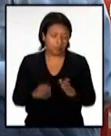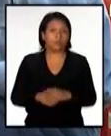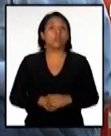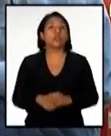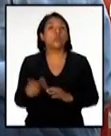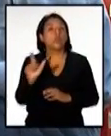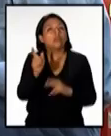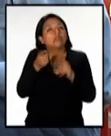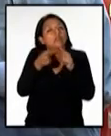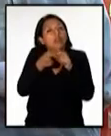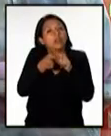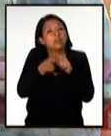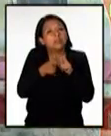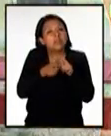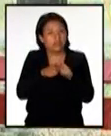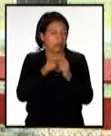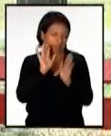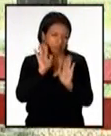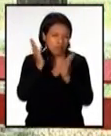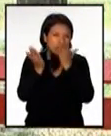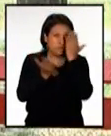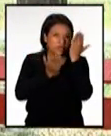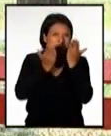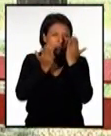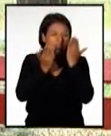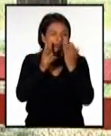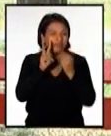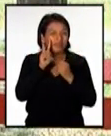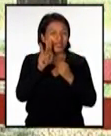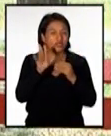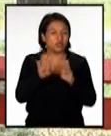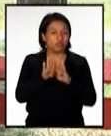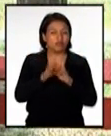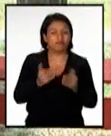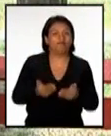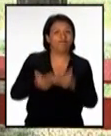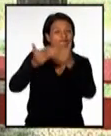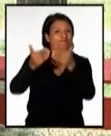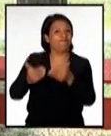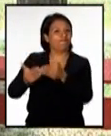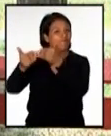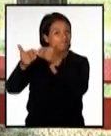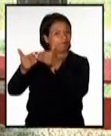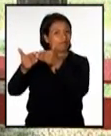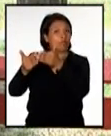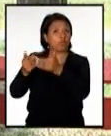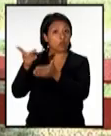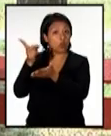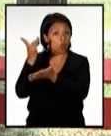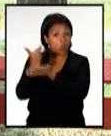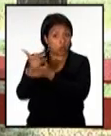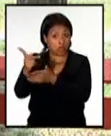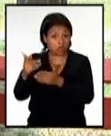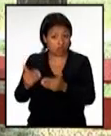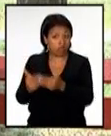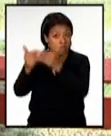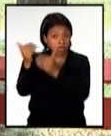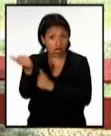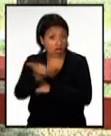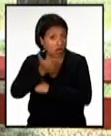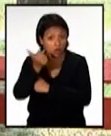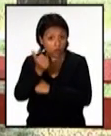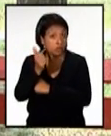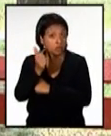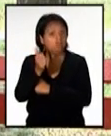en que empiezas a estudiar te empiezas a encontrar con barreras, no solamente con los alumnos, sino también